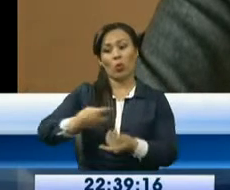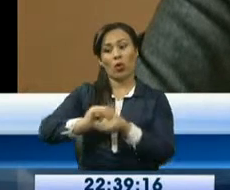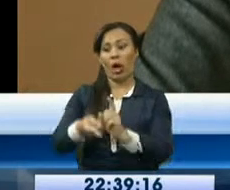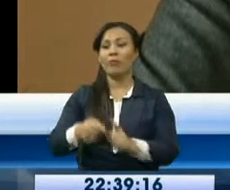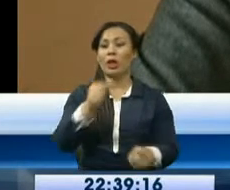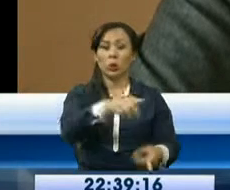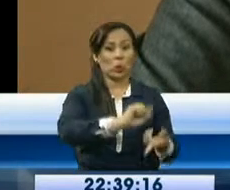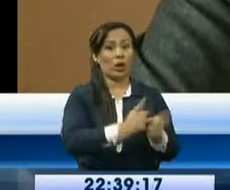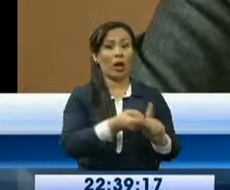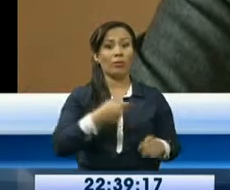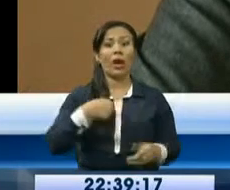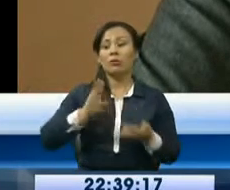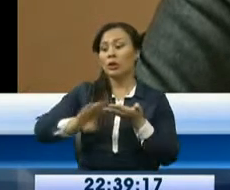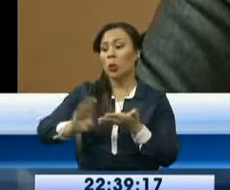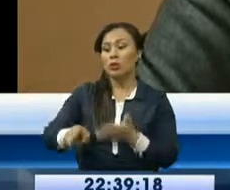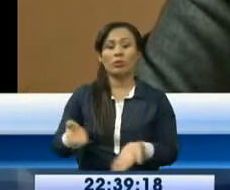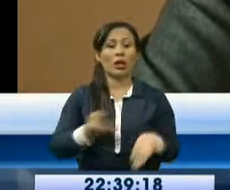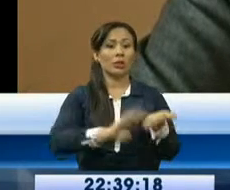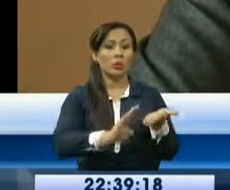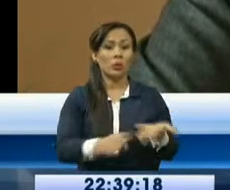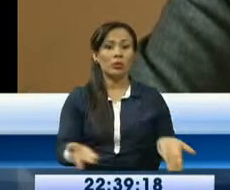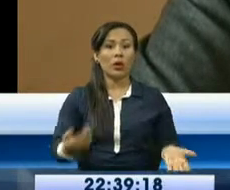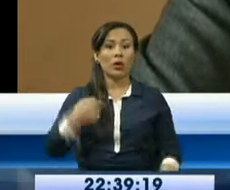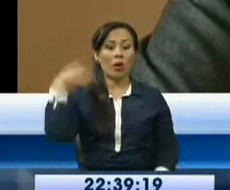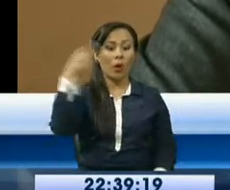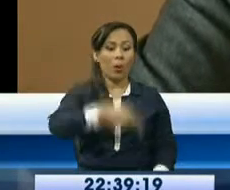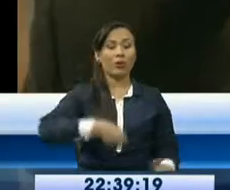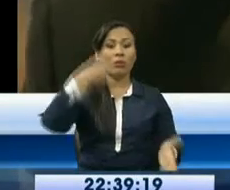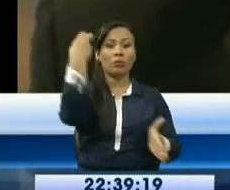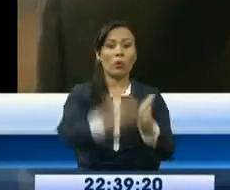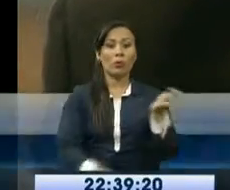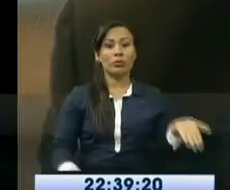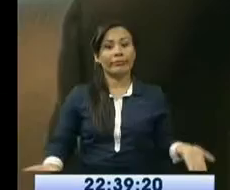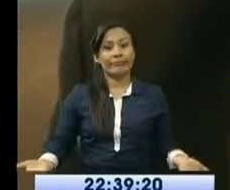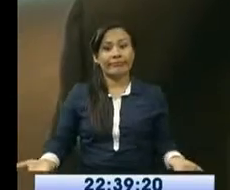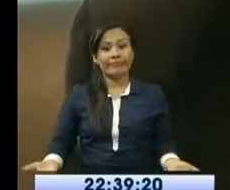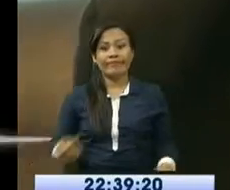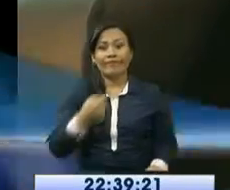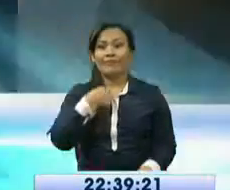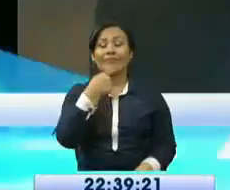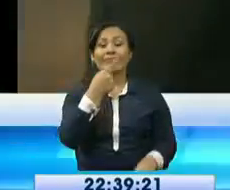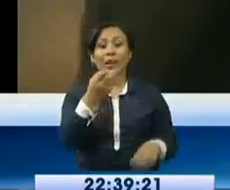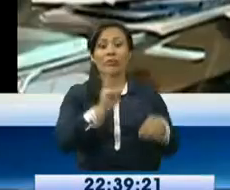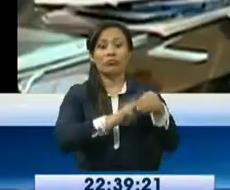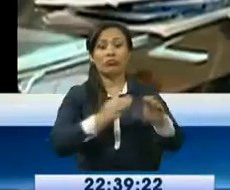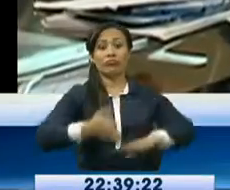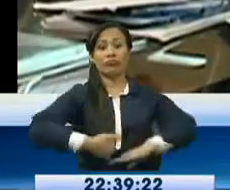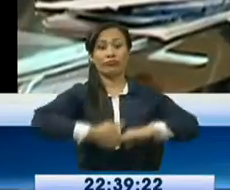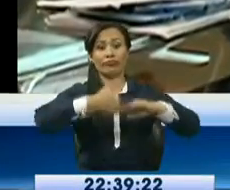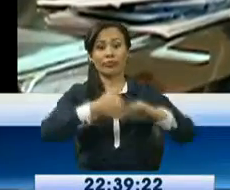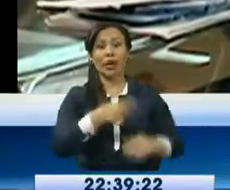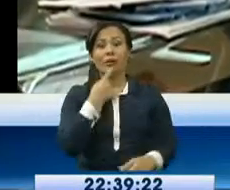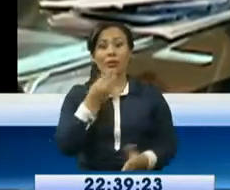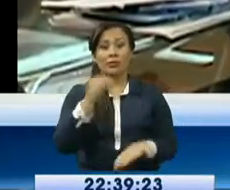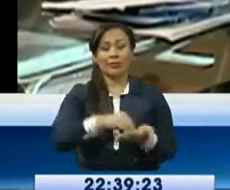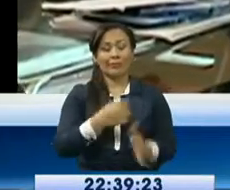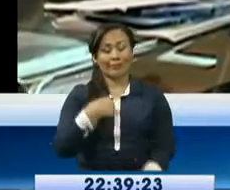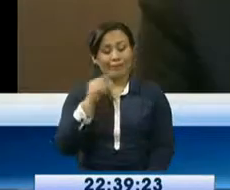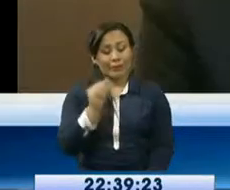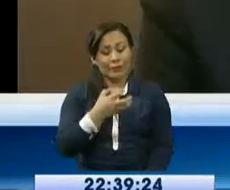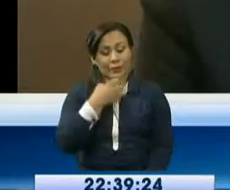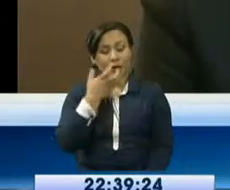rectificaciones, aclaraciones, disculpas, multas. Desde la superintendencia creen saber por qué existe